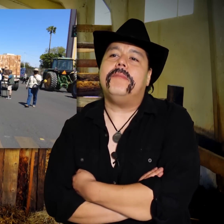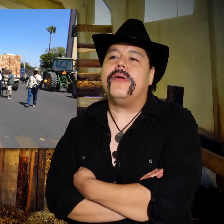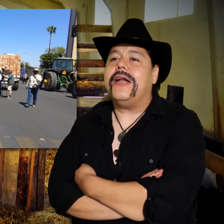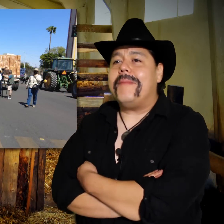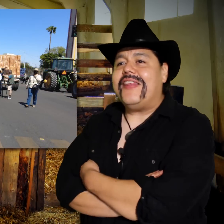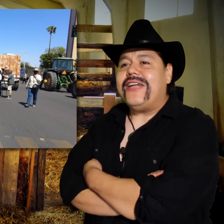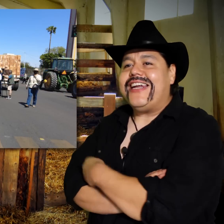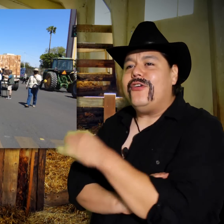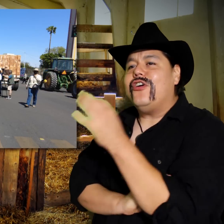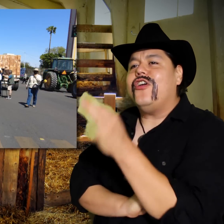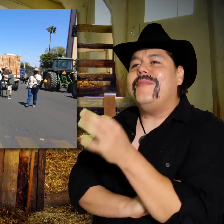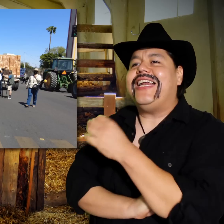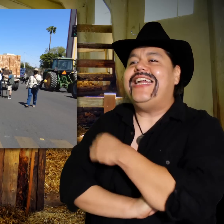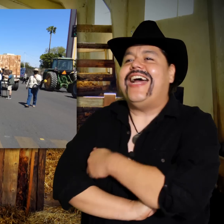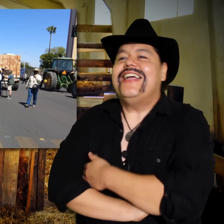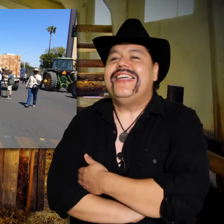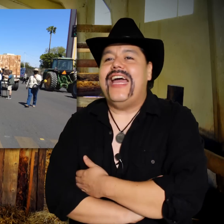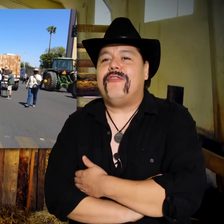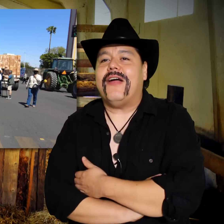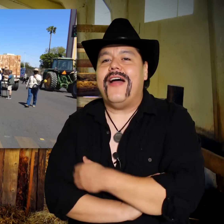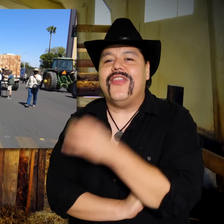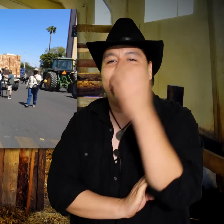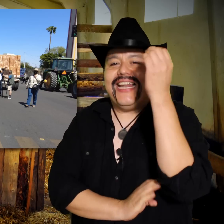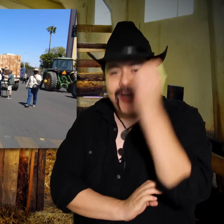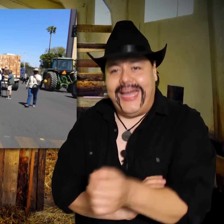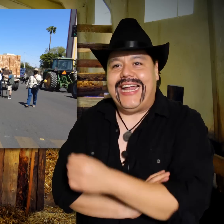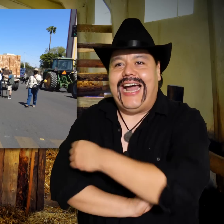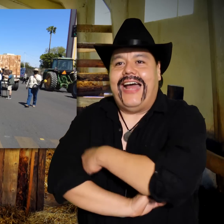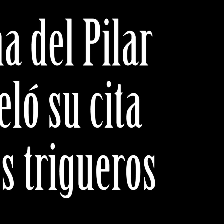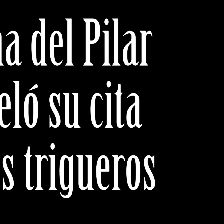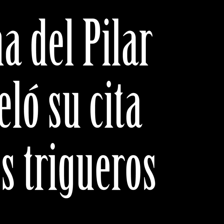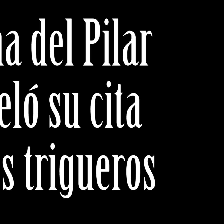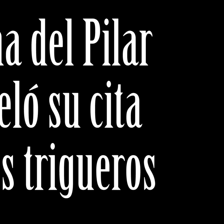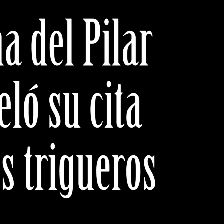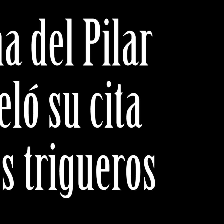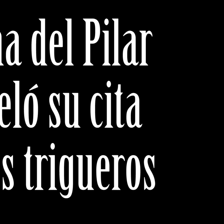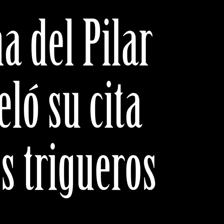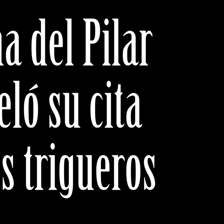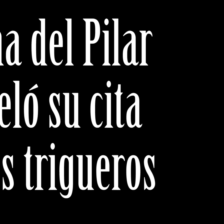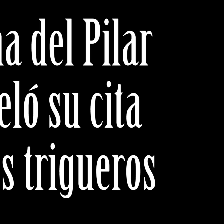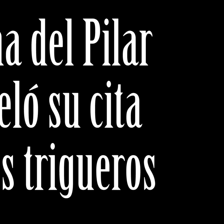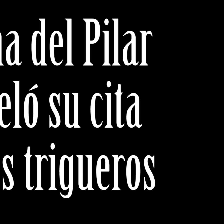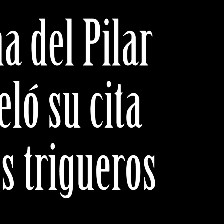trigueros tenían programada una reunión con Marina y ahí fue cuando valió verga.